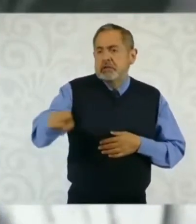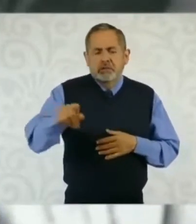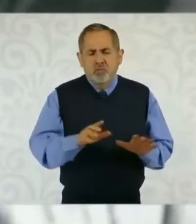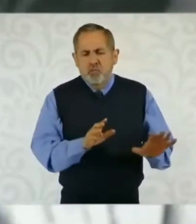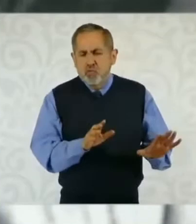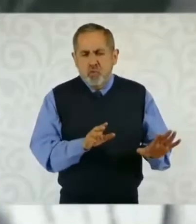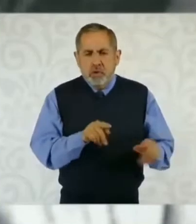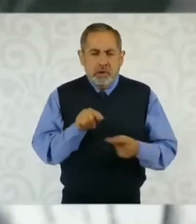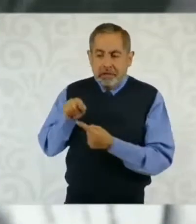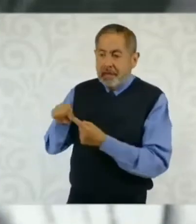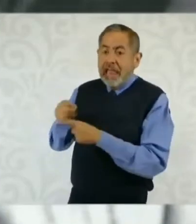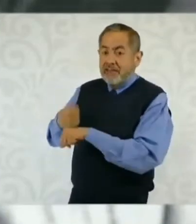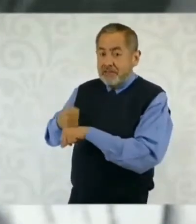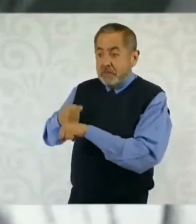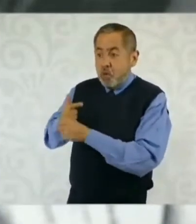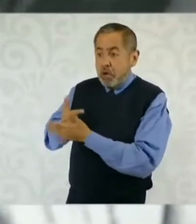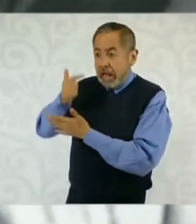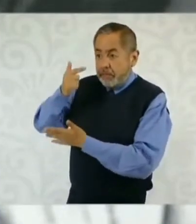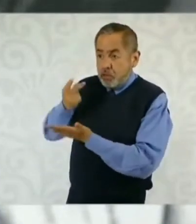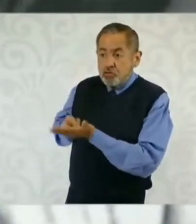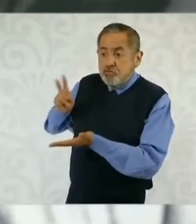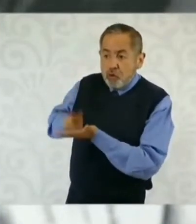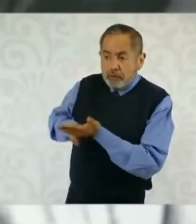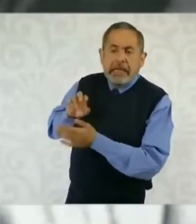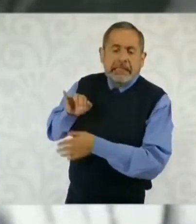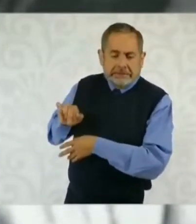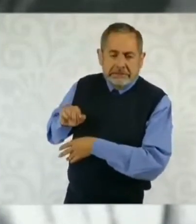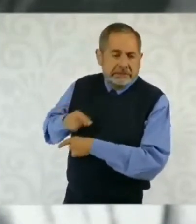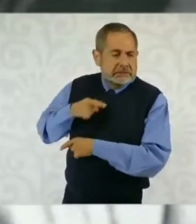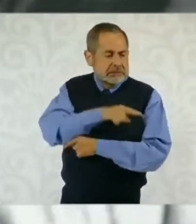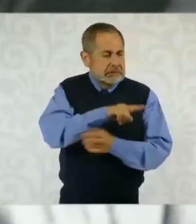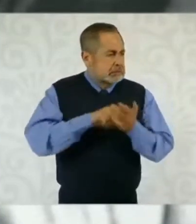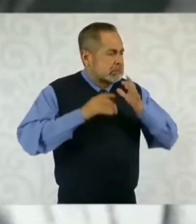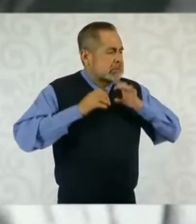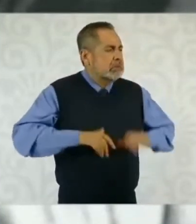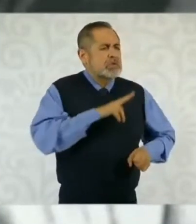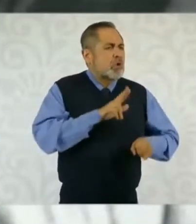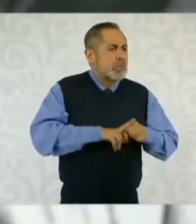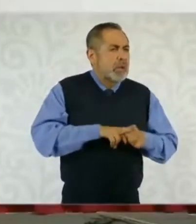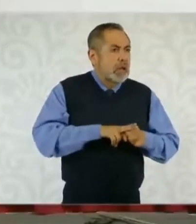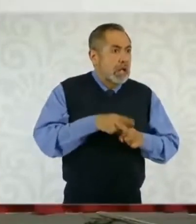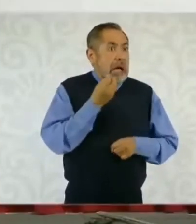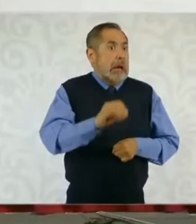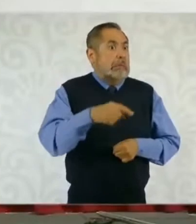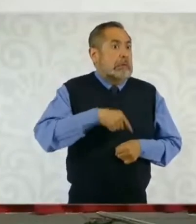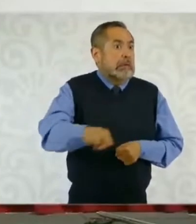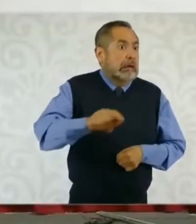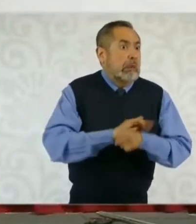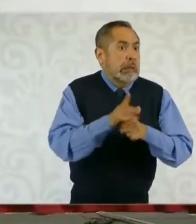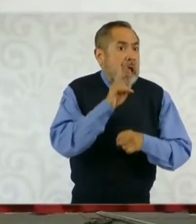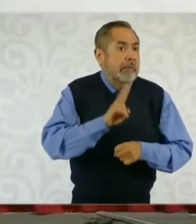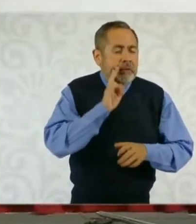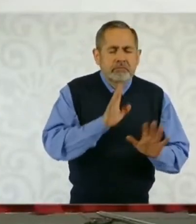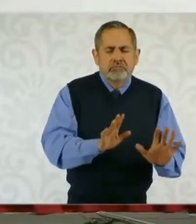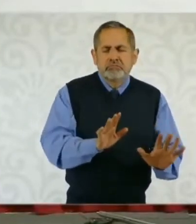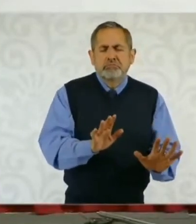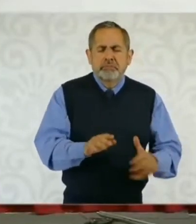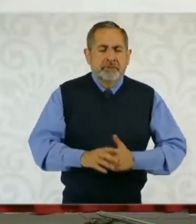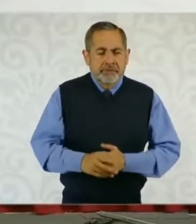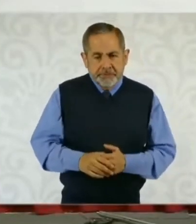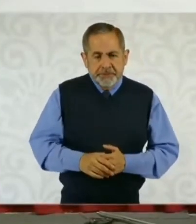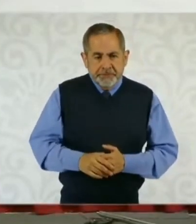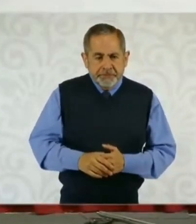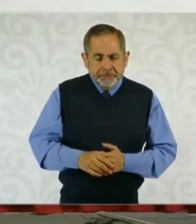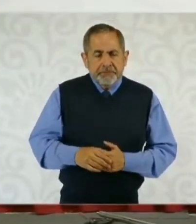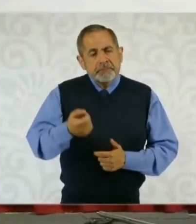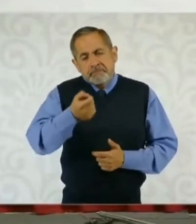a hacerse una prueba de influenza o de COVID. La siguiente, por favor. El